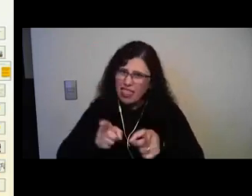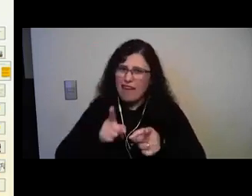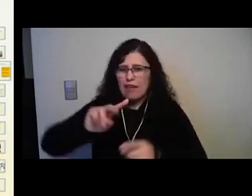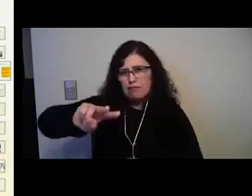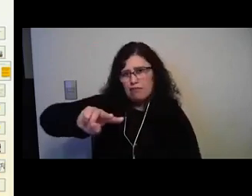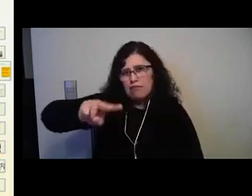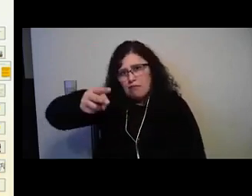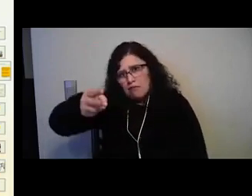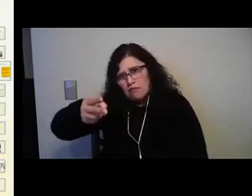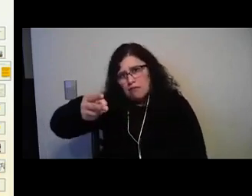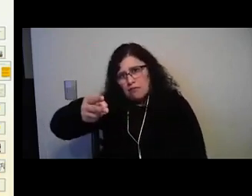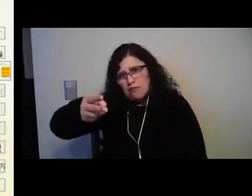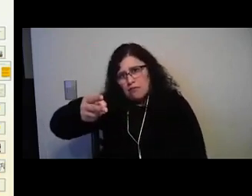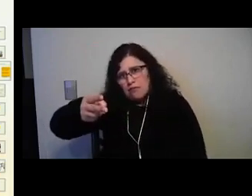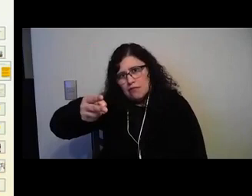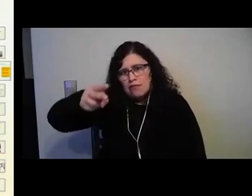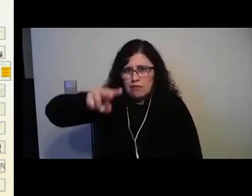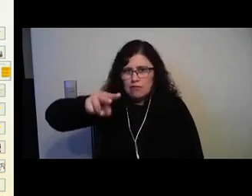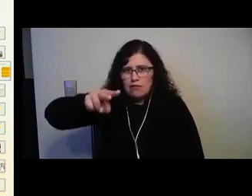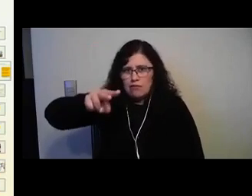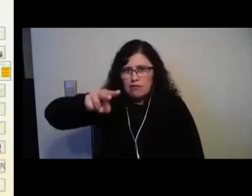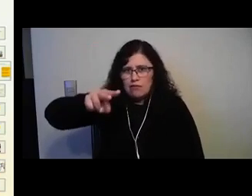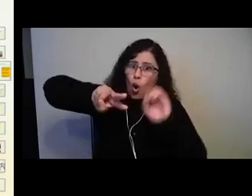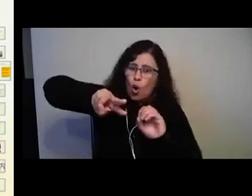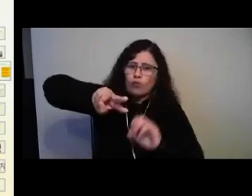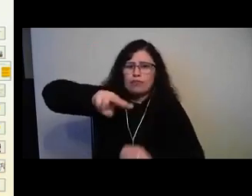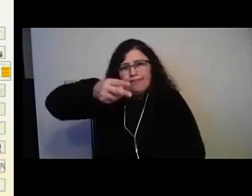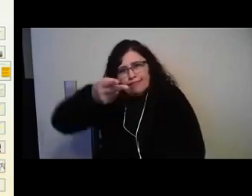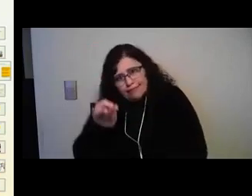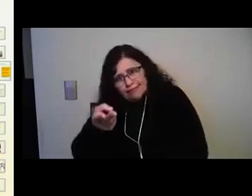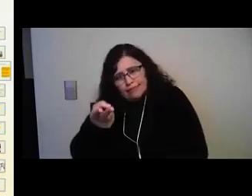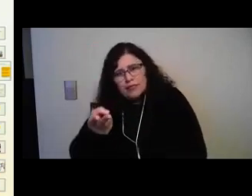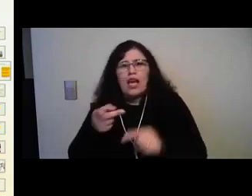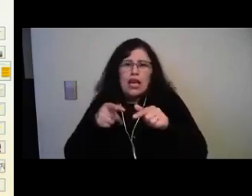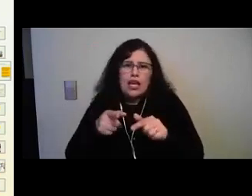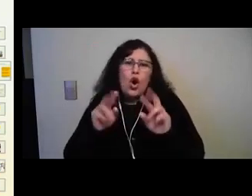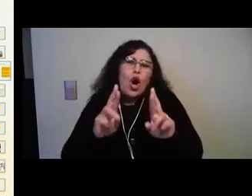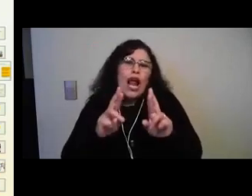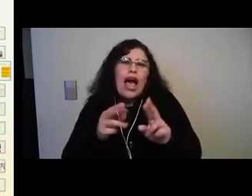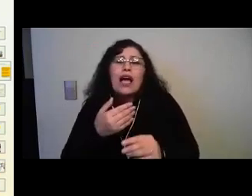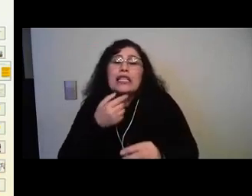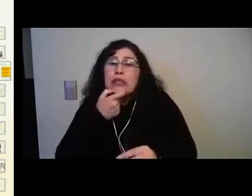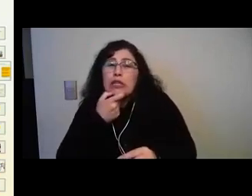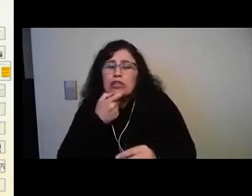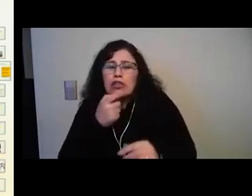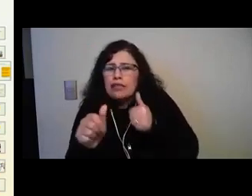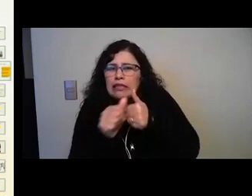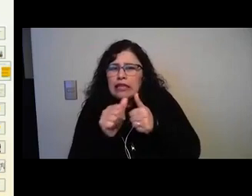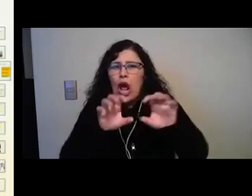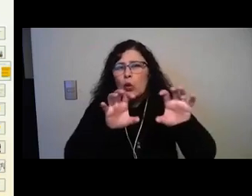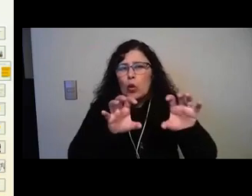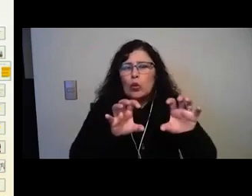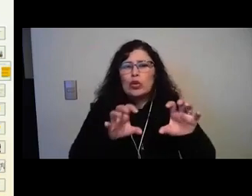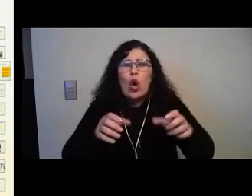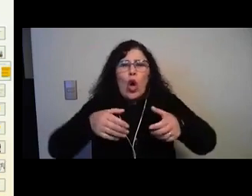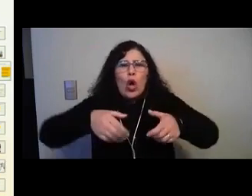no se produzcan escaras en aquellas zonas particularmente de prominencia ósea, ¿cierto? Como glúteos, sacros, tobillos,